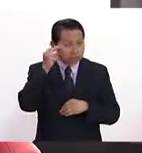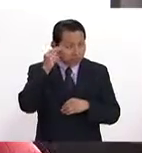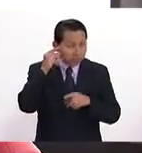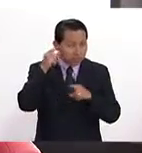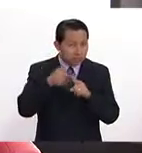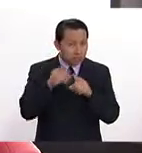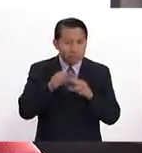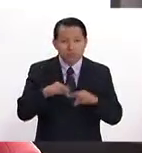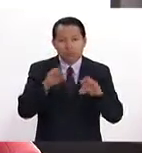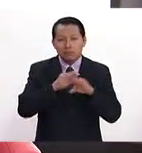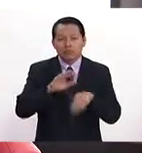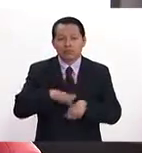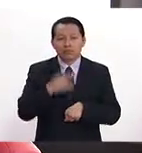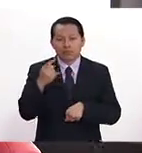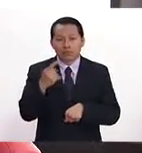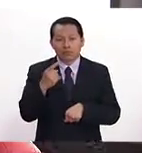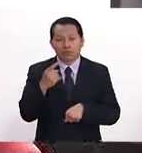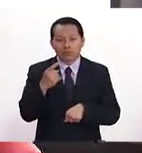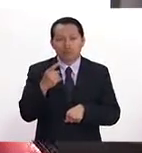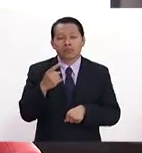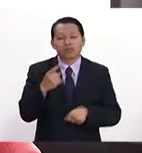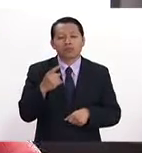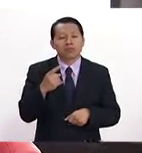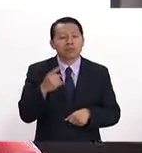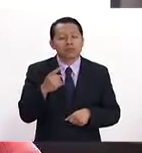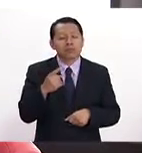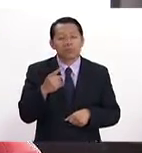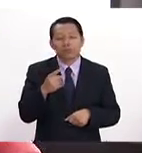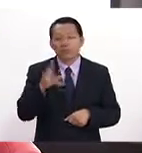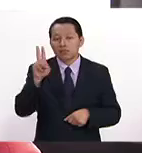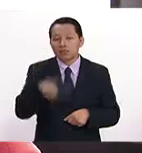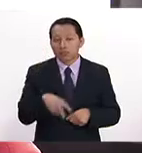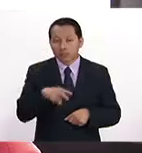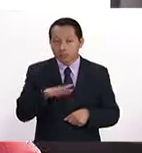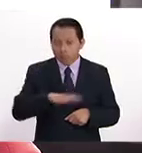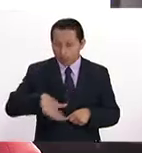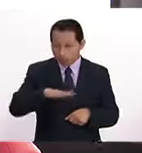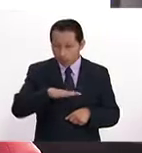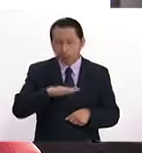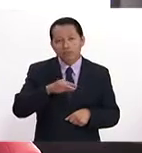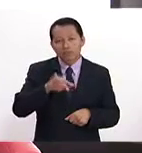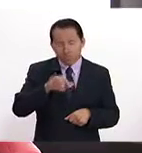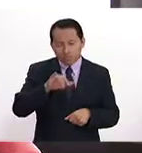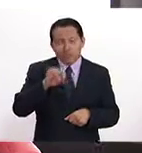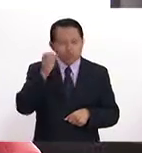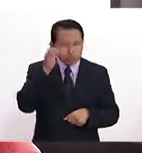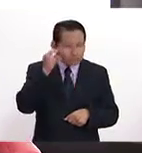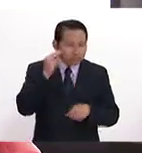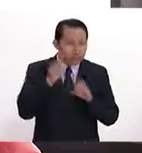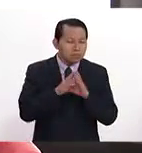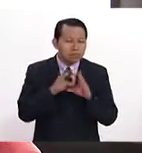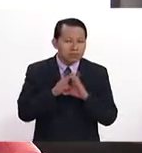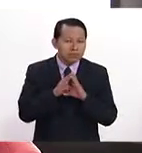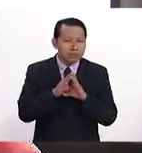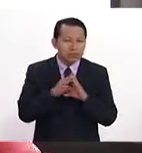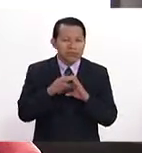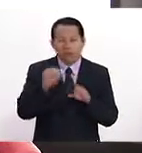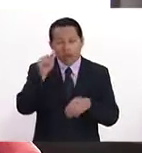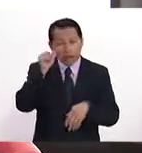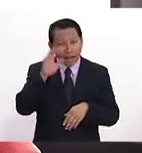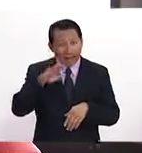clave porque ciertamente es zona de influencia para China,